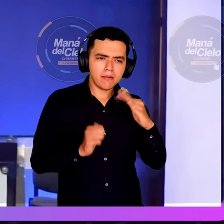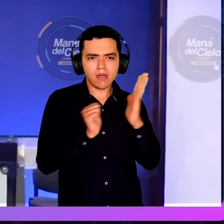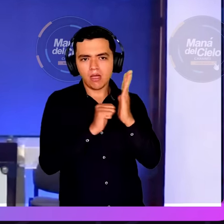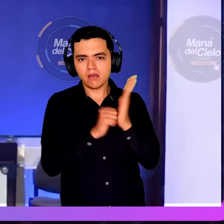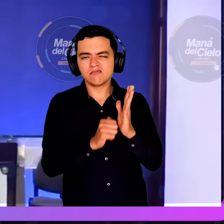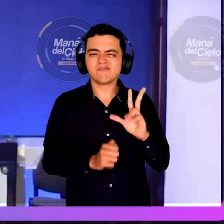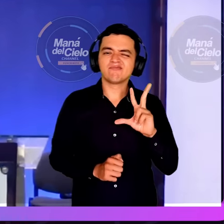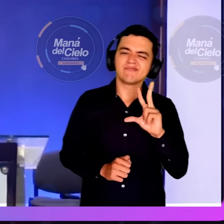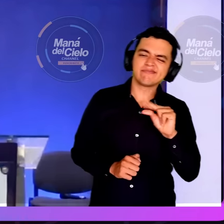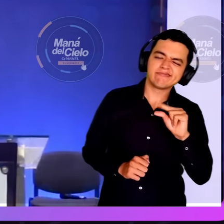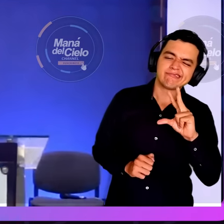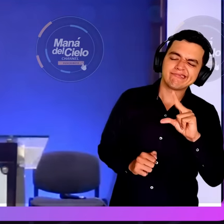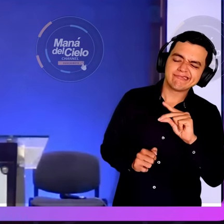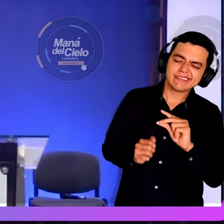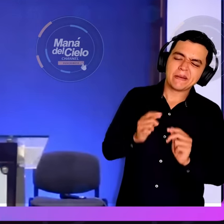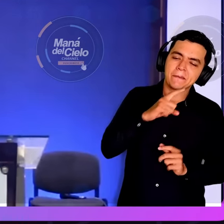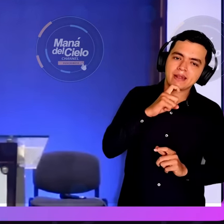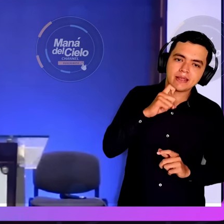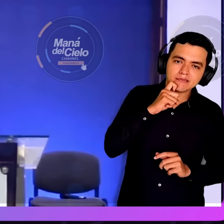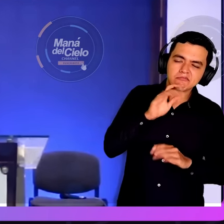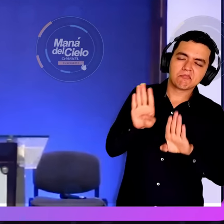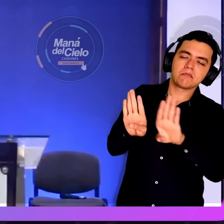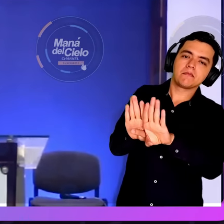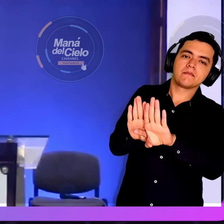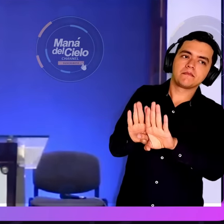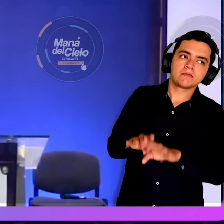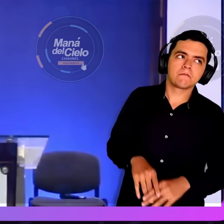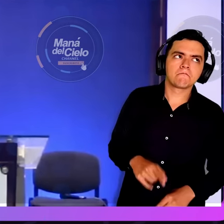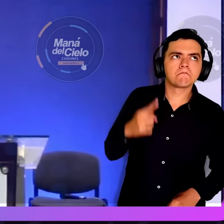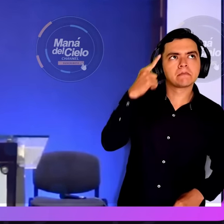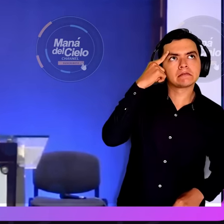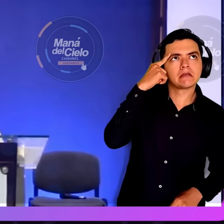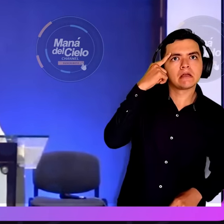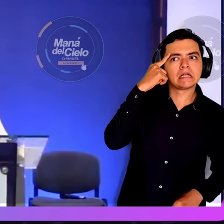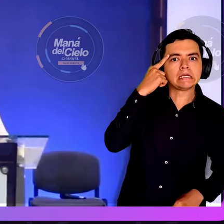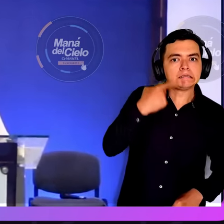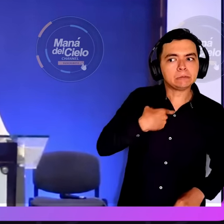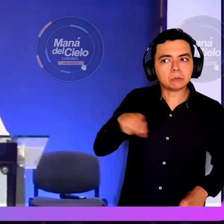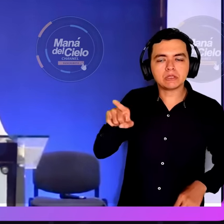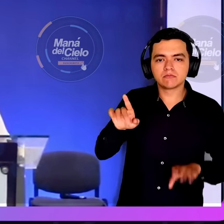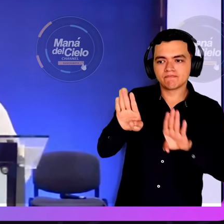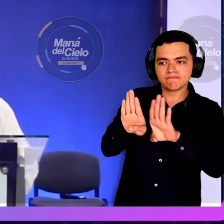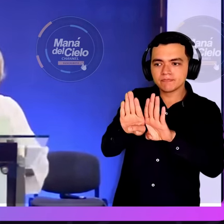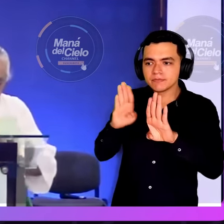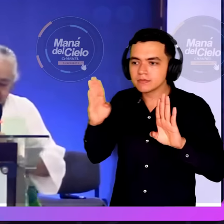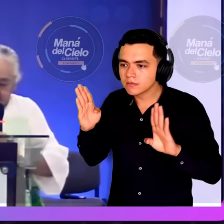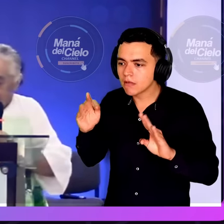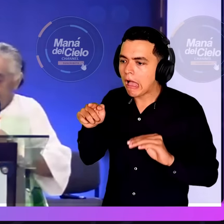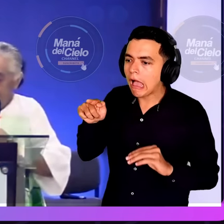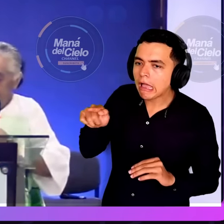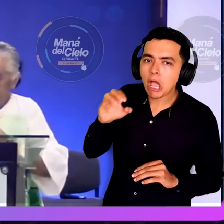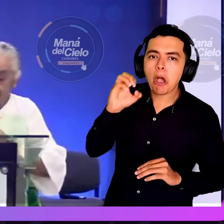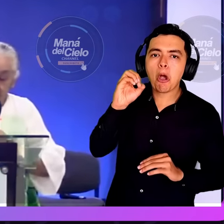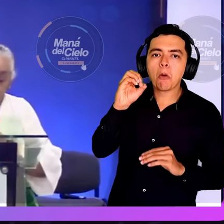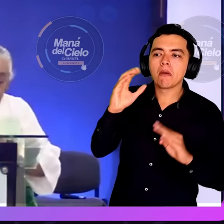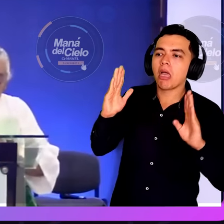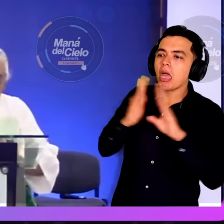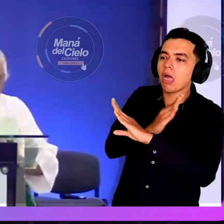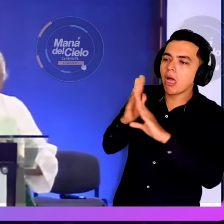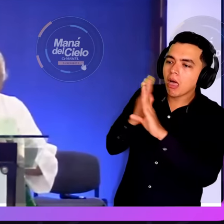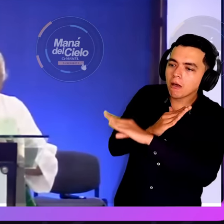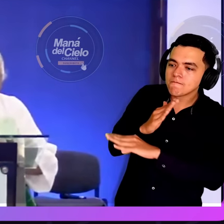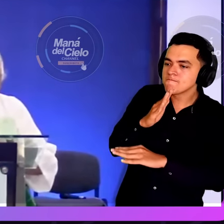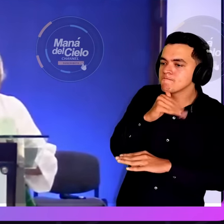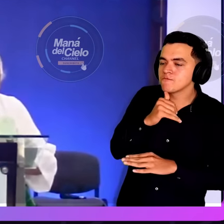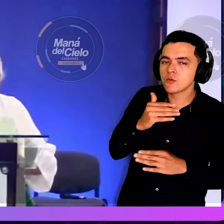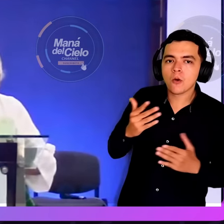no podemos agradar más a los hombres que a Dios, tenemos que agradar más a Dios. Entonces, a ver, voy